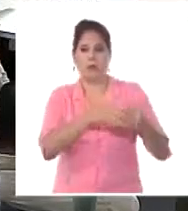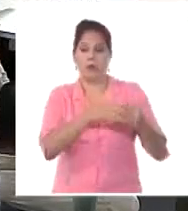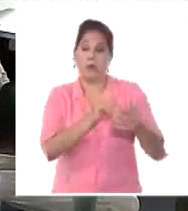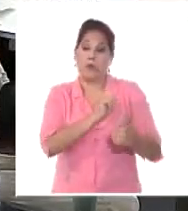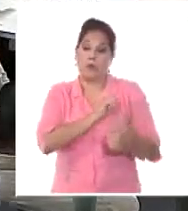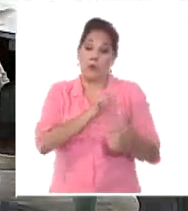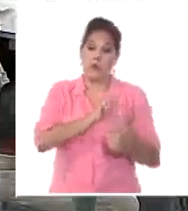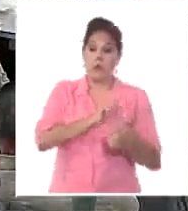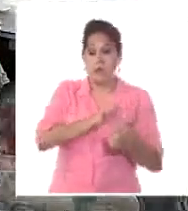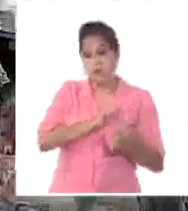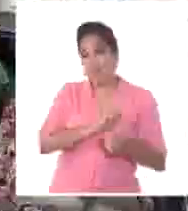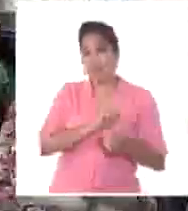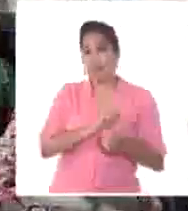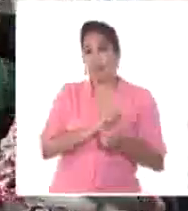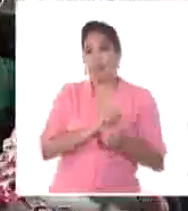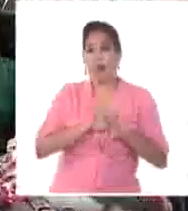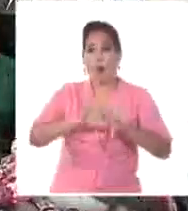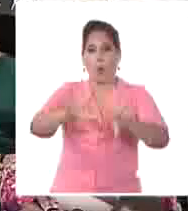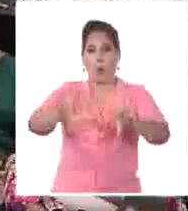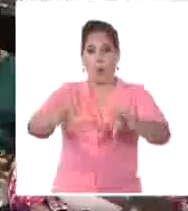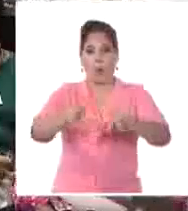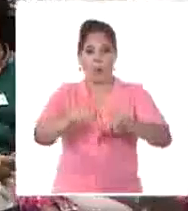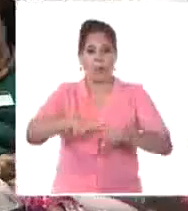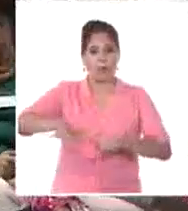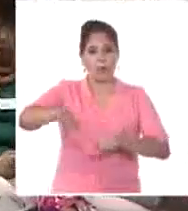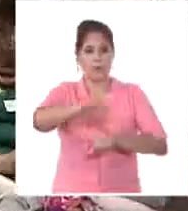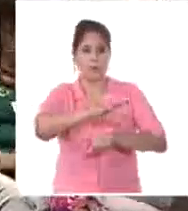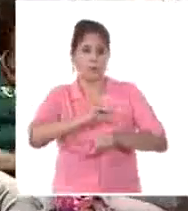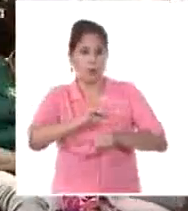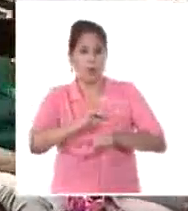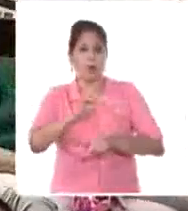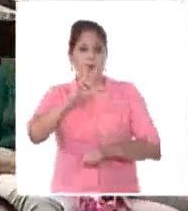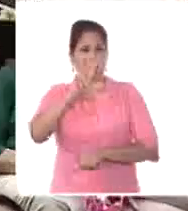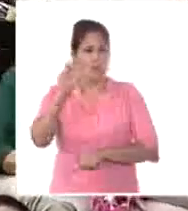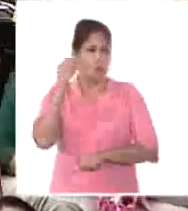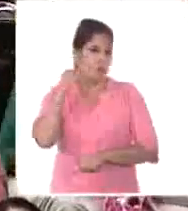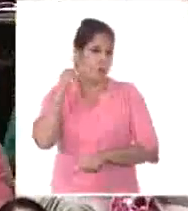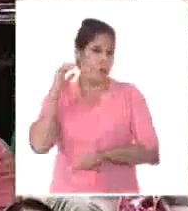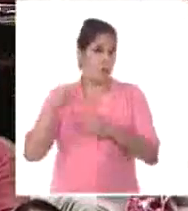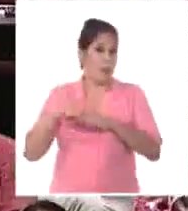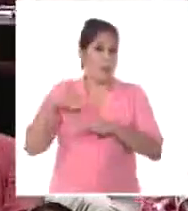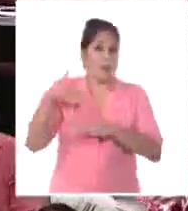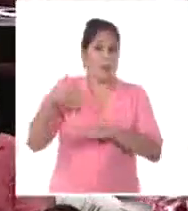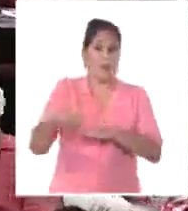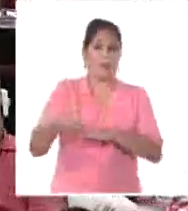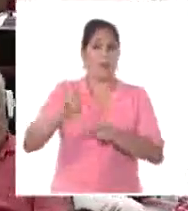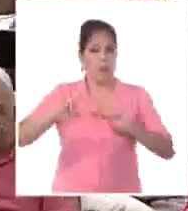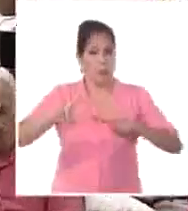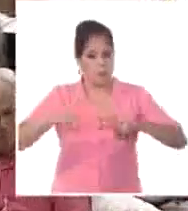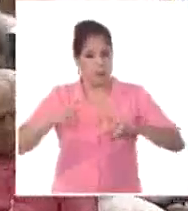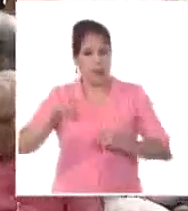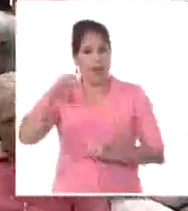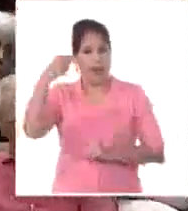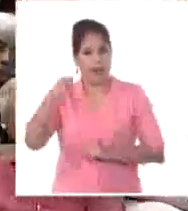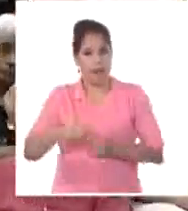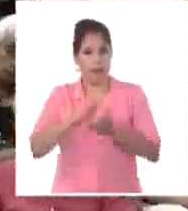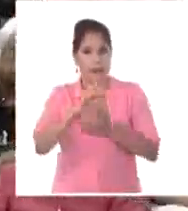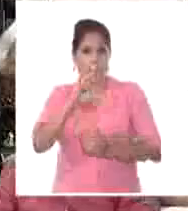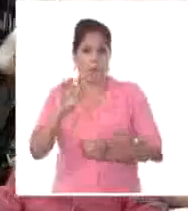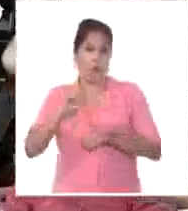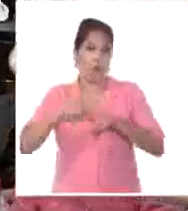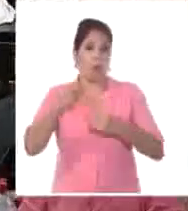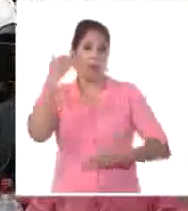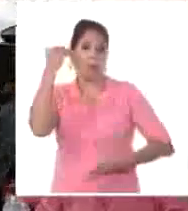pretende internacionalizar la doctrina Monroe y 200 años después la renueva bajo políticas de